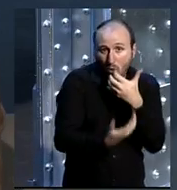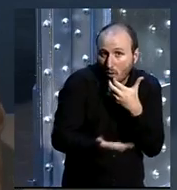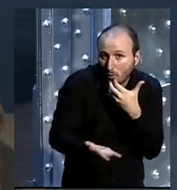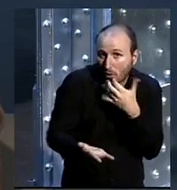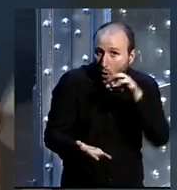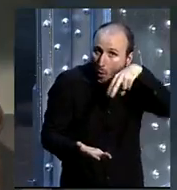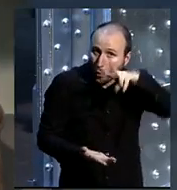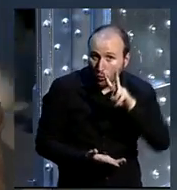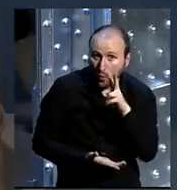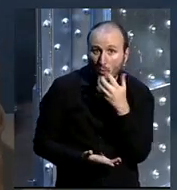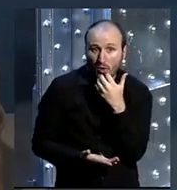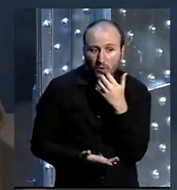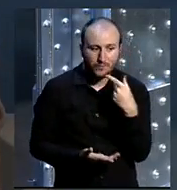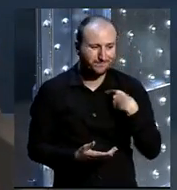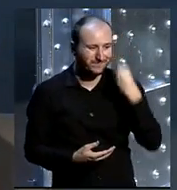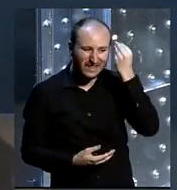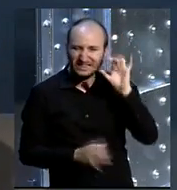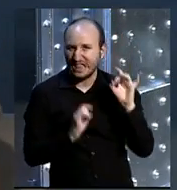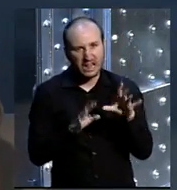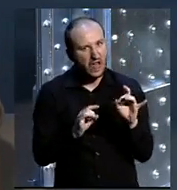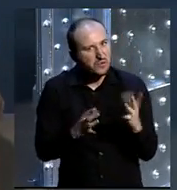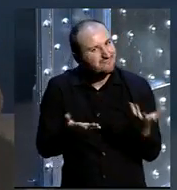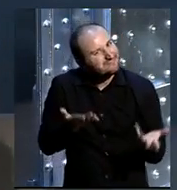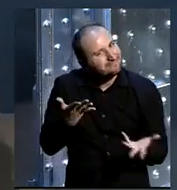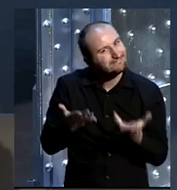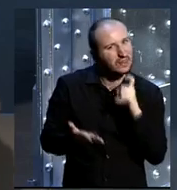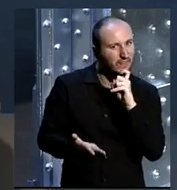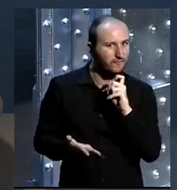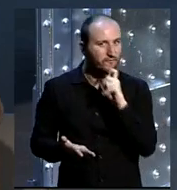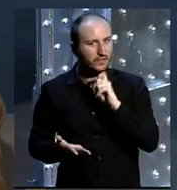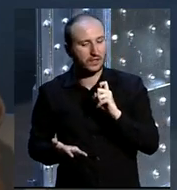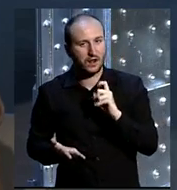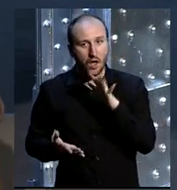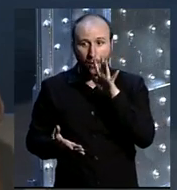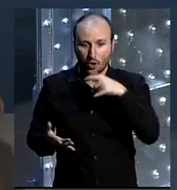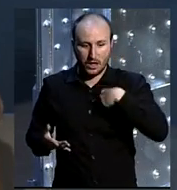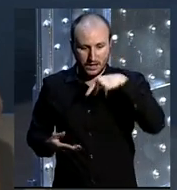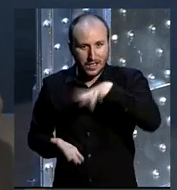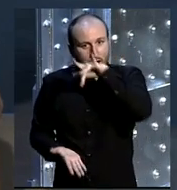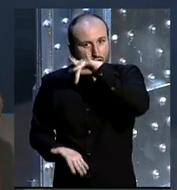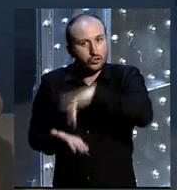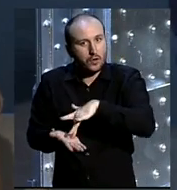parece un poco delicado, porque bueno, aquí se trata, para empezar,